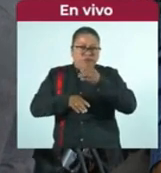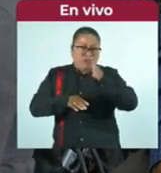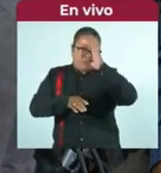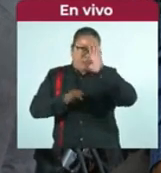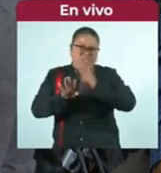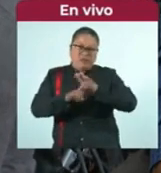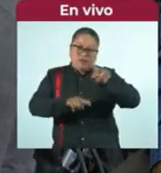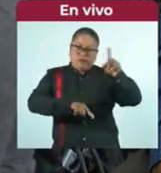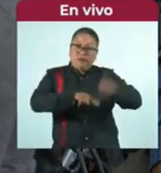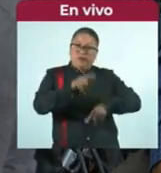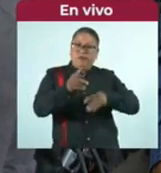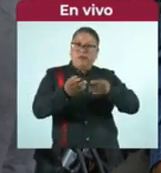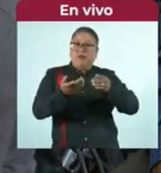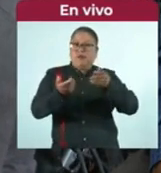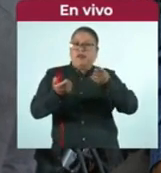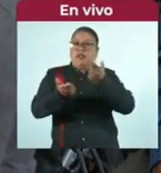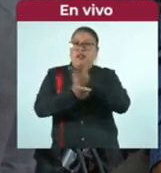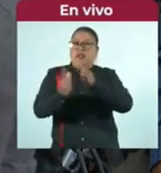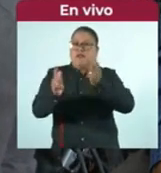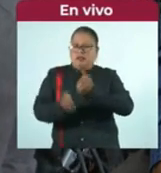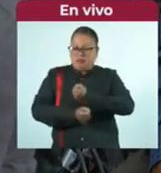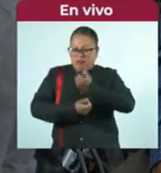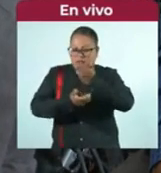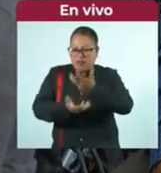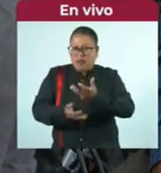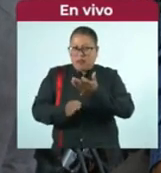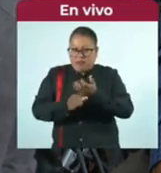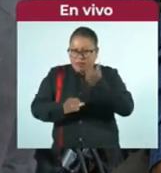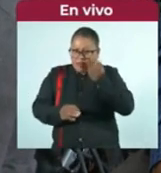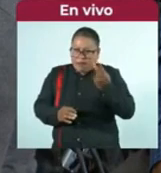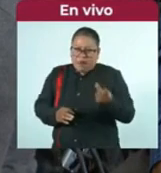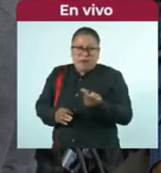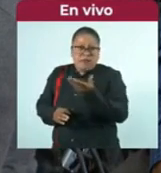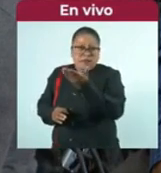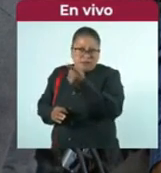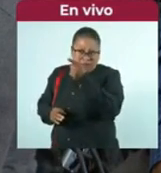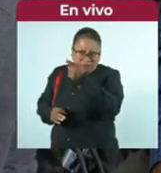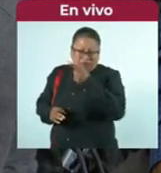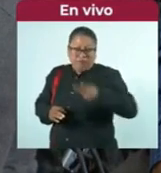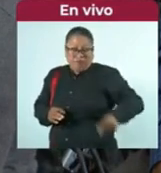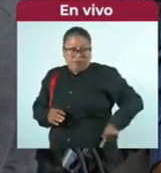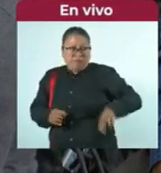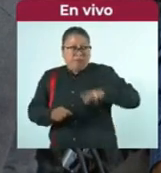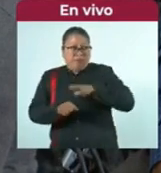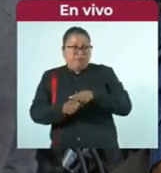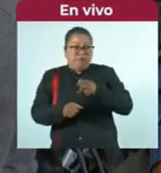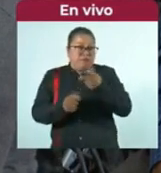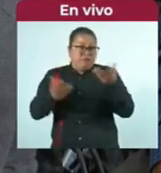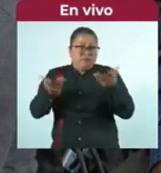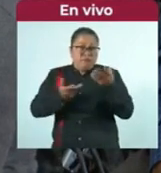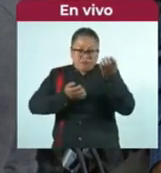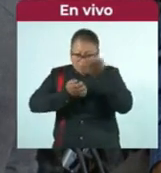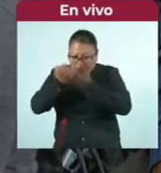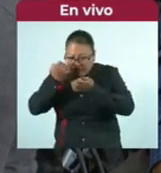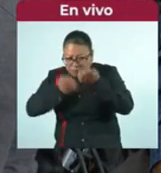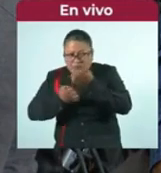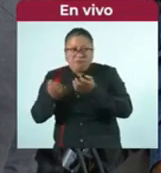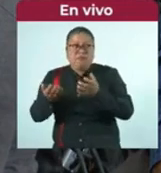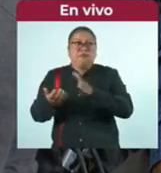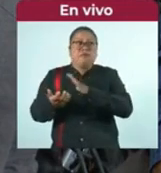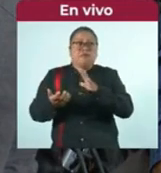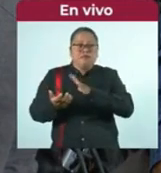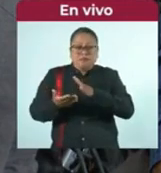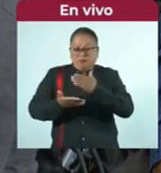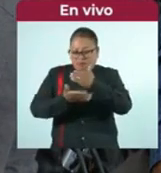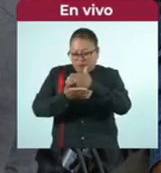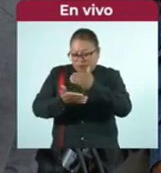coartando la libertad de expresión. Preguntarle si su gobierno, usted hará alguna revisión, habrá algún